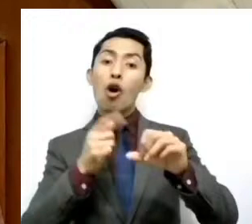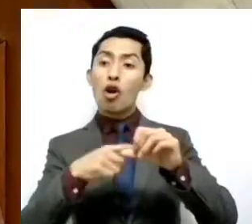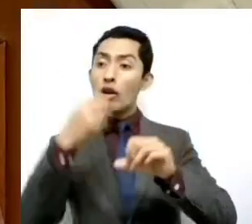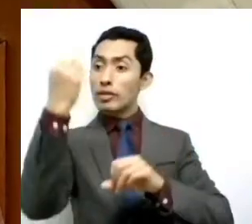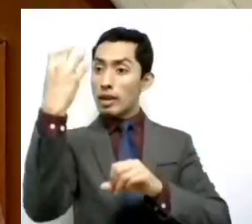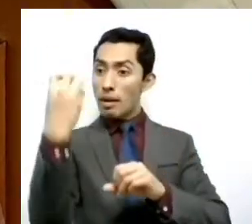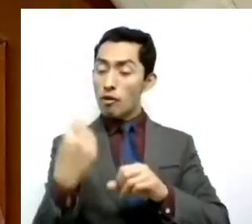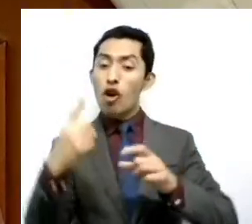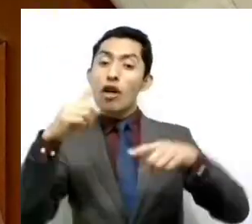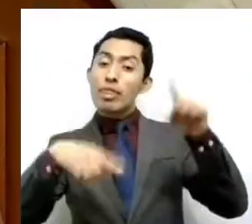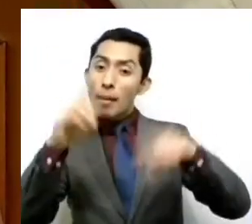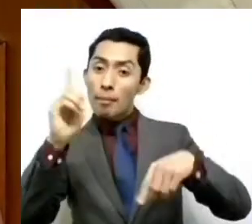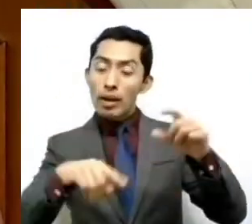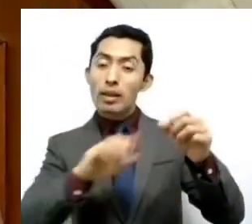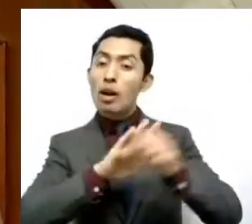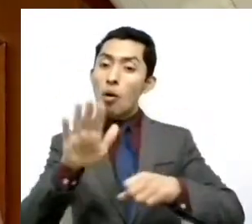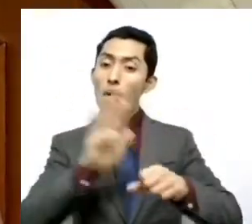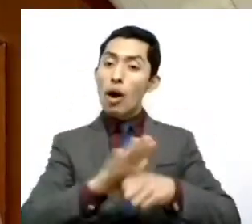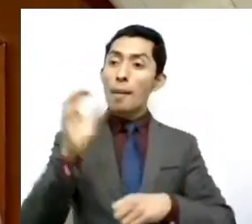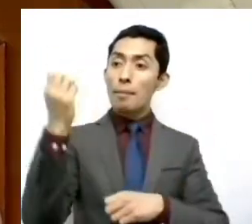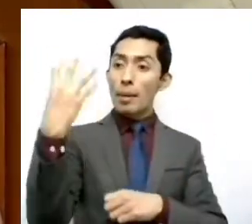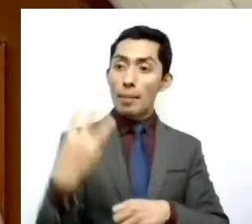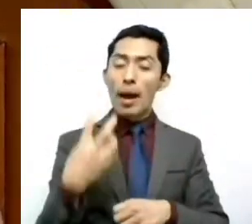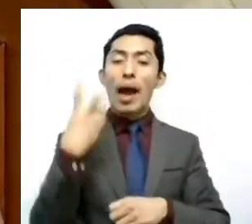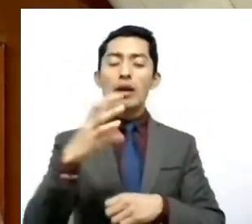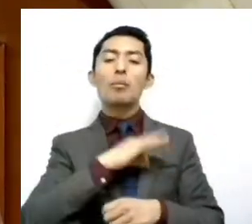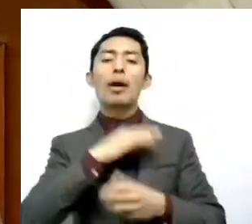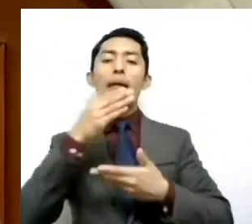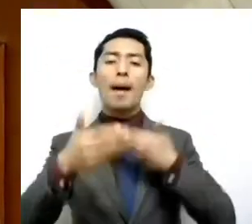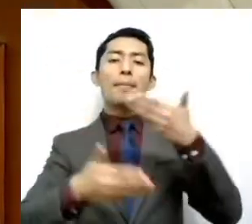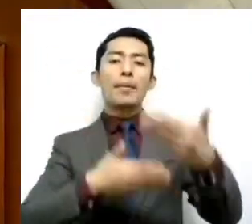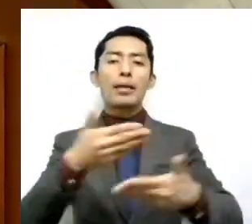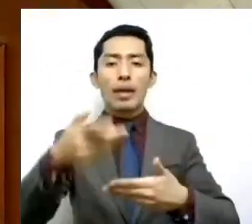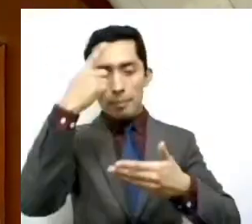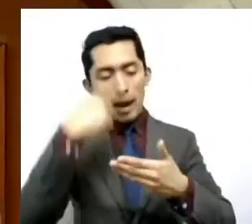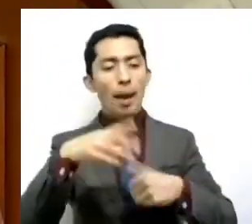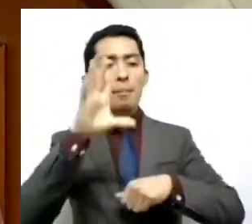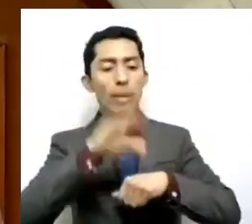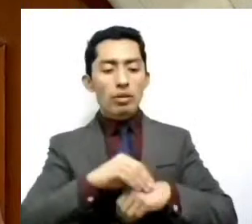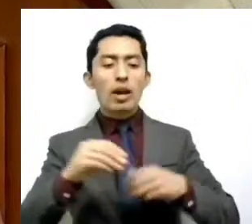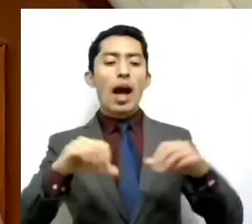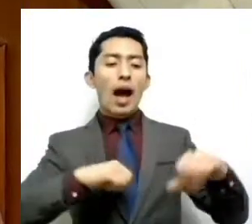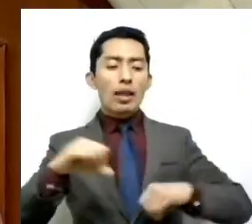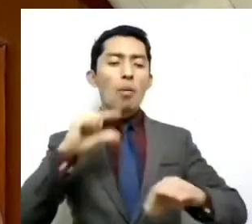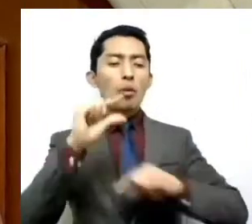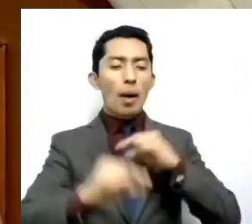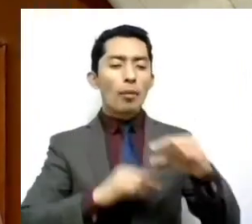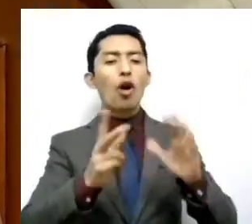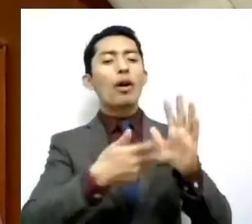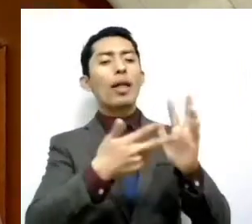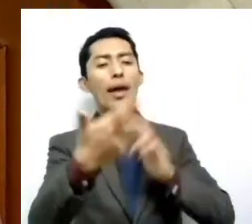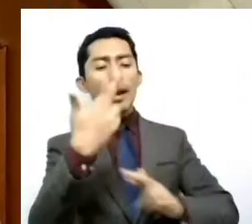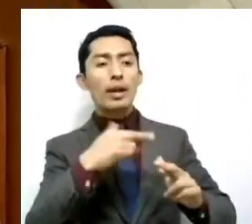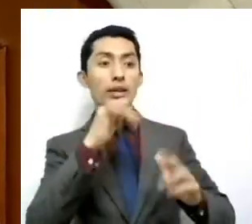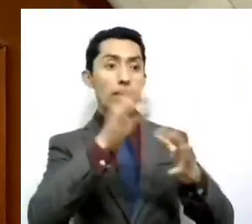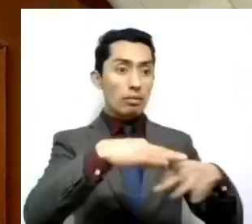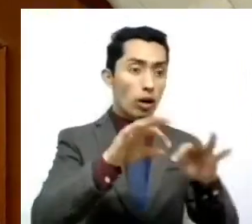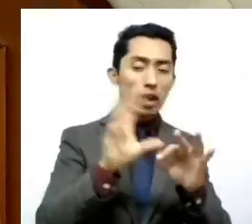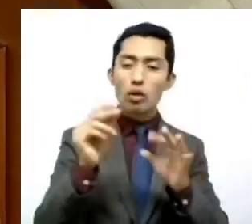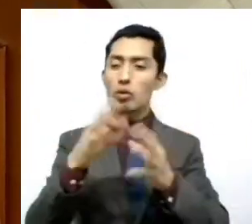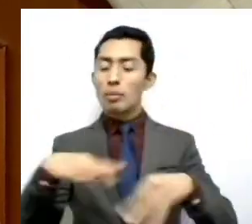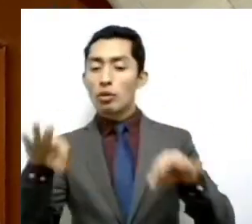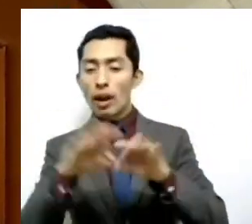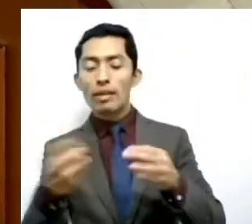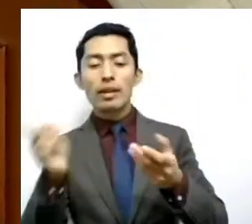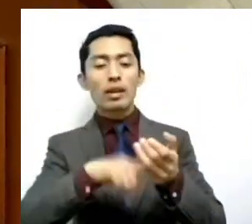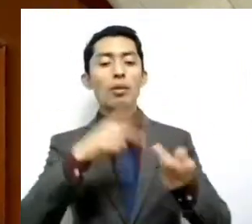alerta epidemiológica es como se podrá avanzar en las actividades esenciales y no esenciales de conformidad con el Plan de